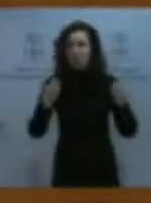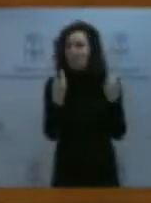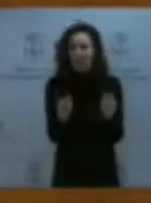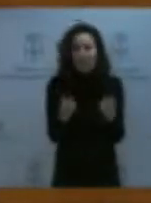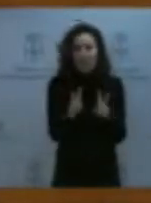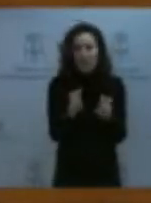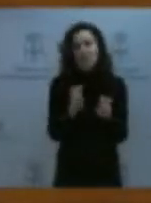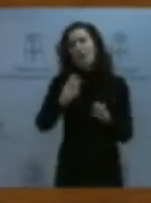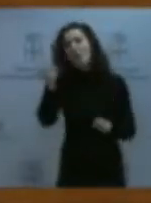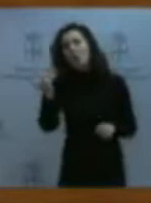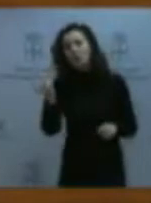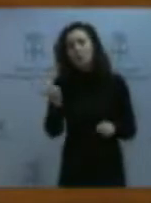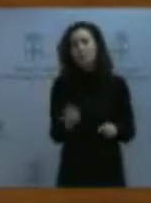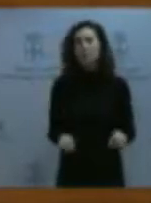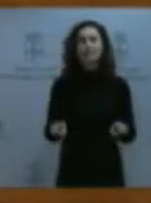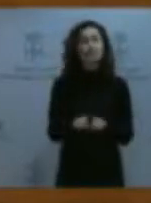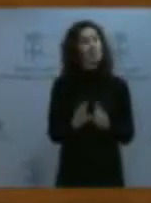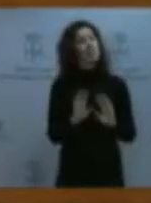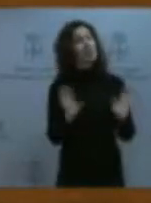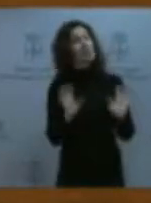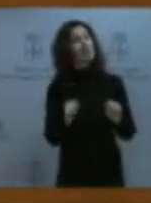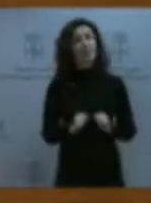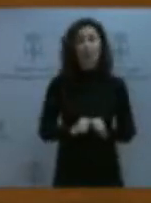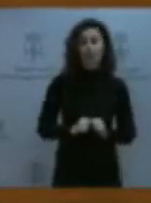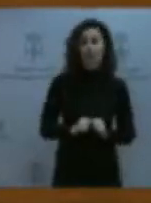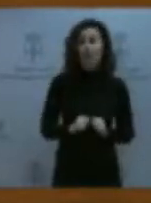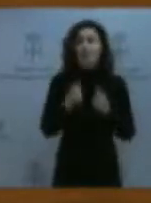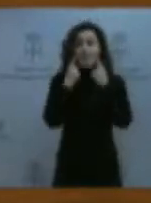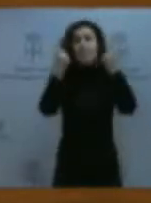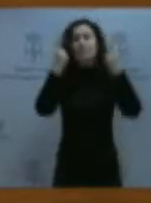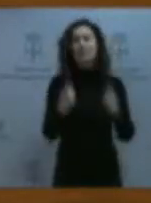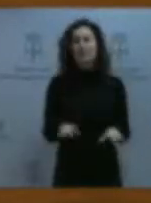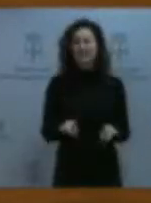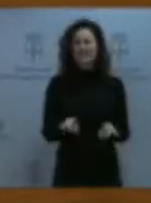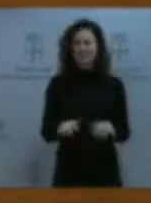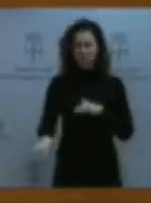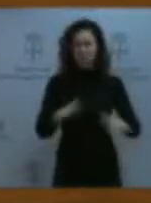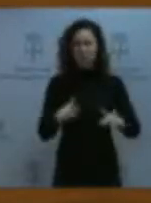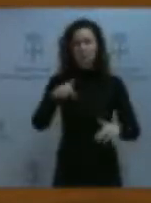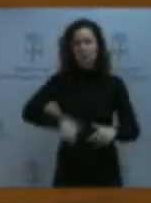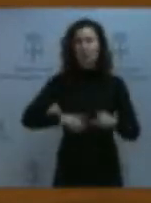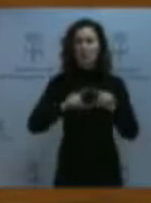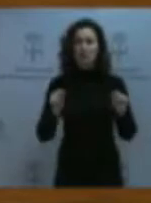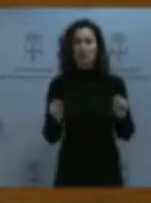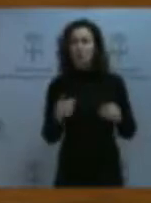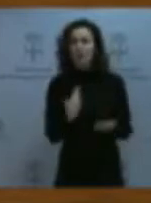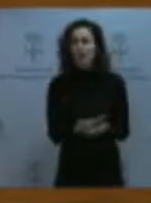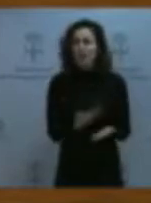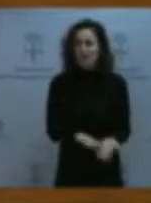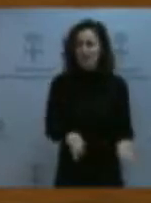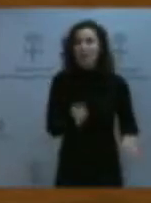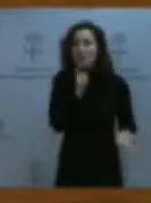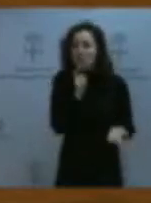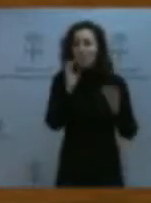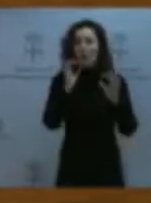sobre el primer seísmo documentado de Asturias. Se propone demoler un tramo de varios metros del escarpe interior del